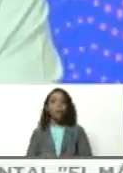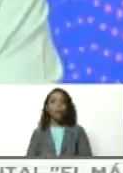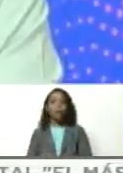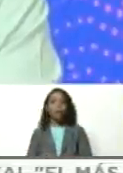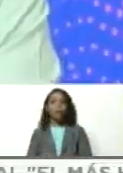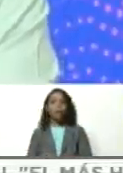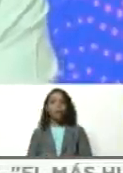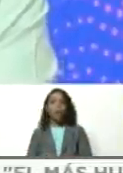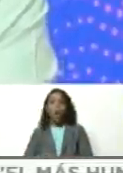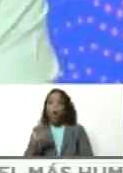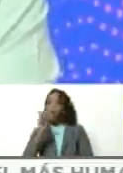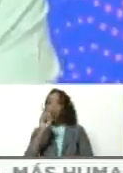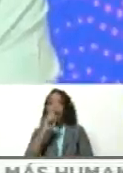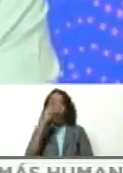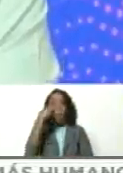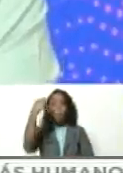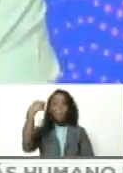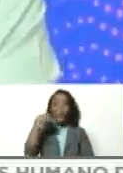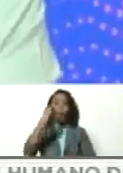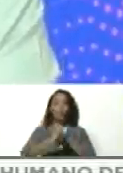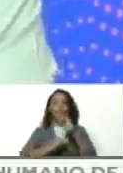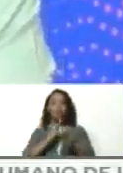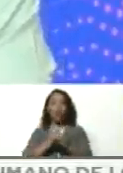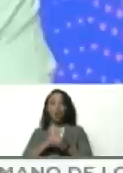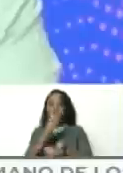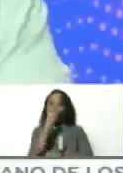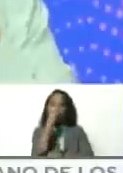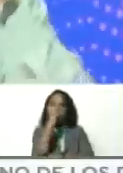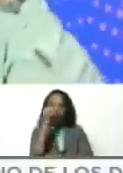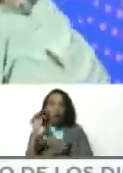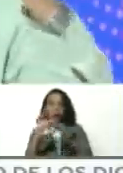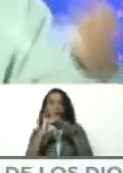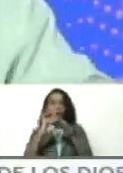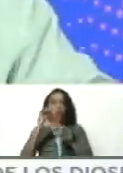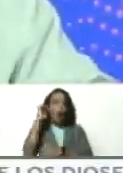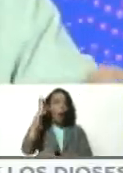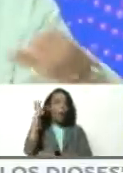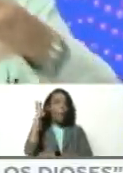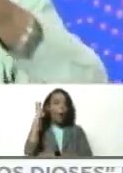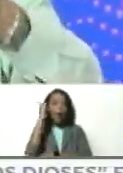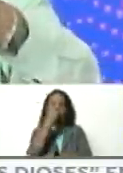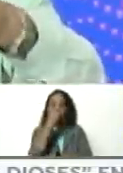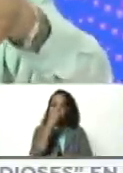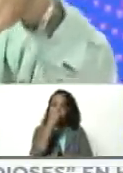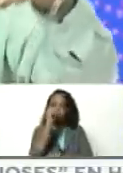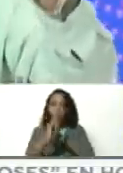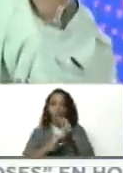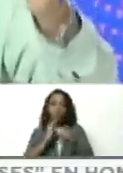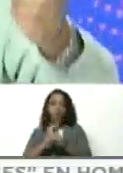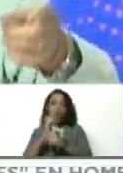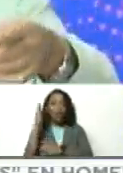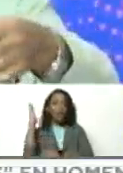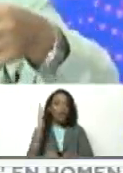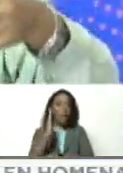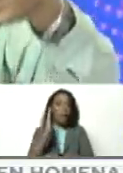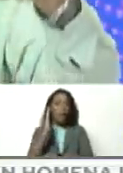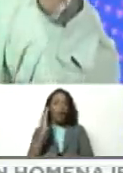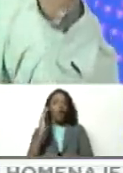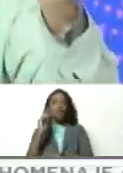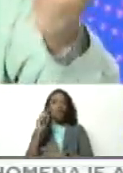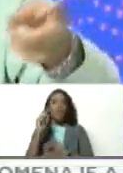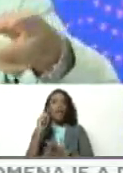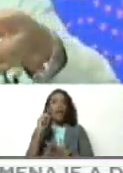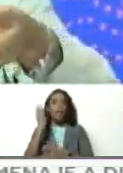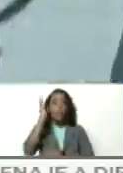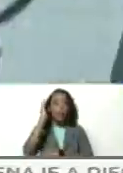No eran veedores internacionales, espías de la Unión Europea. Veedores internacionales eran los que vinieron de Parlasur, de